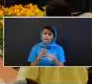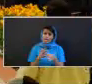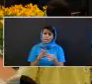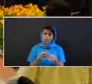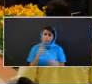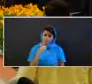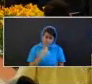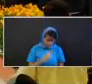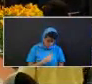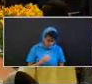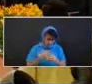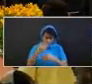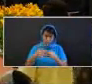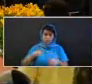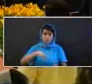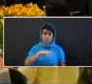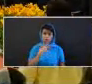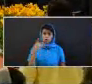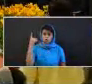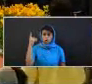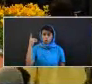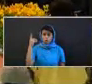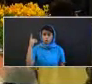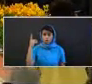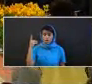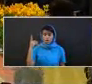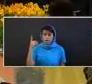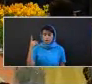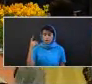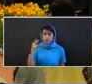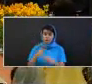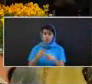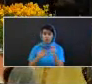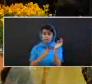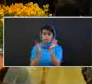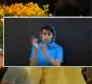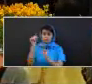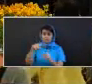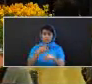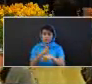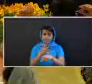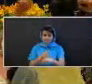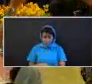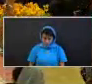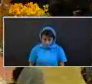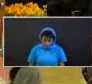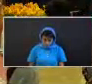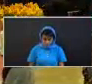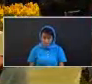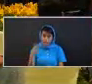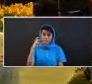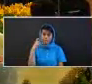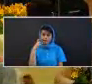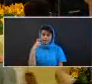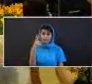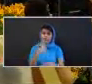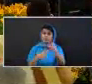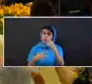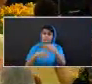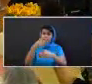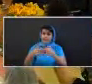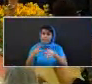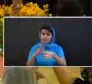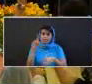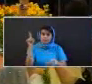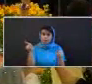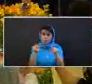nuestro Dios. Vamos a convenirnos en el nombre de Jesús esta tarde, sí. Padre, venimos delante de ti, papito lindo, convenido,